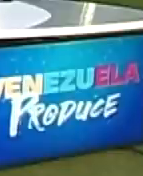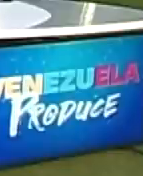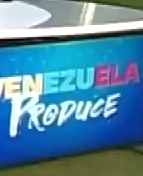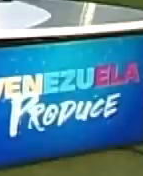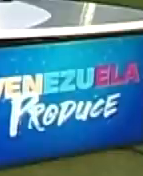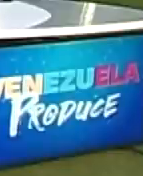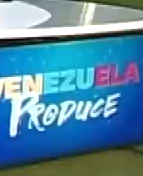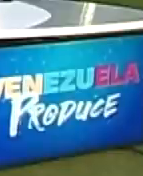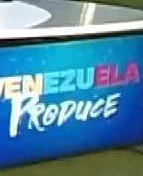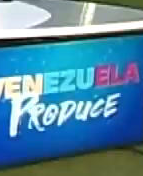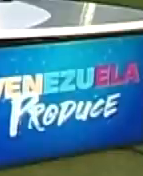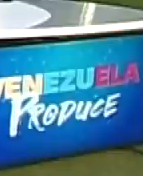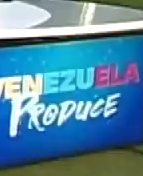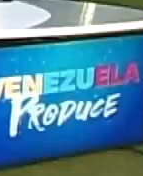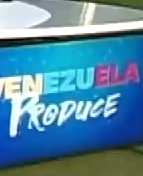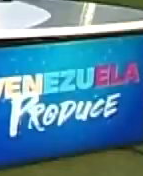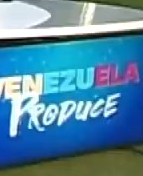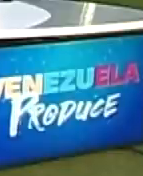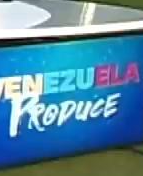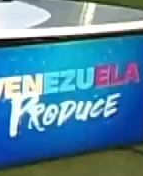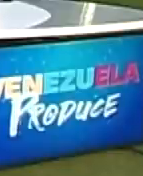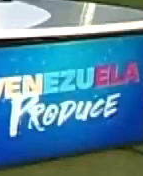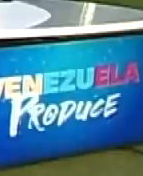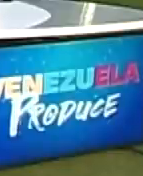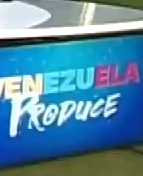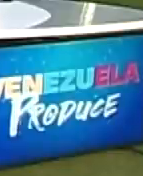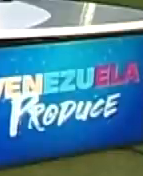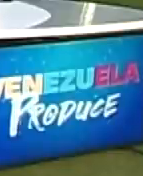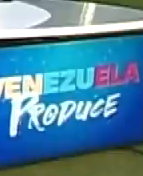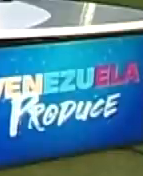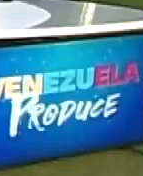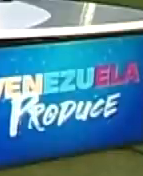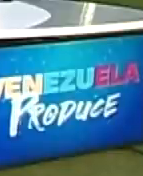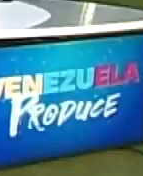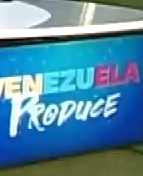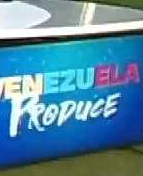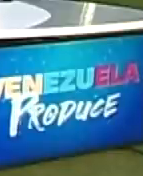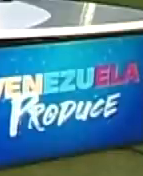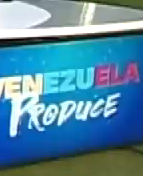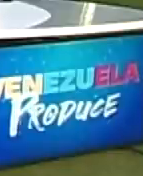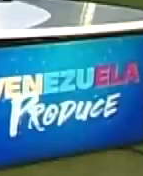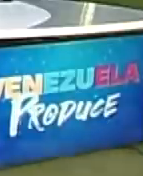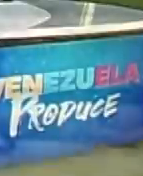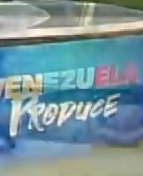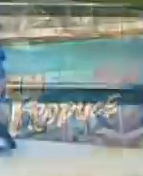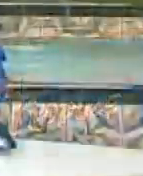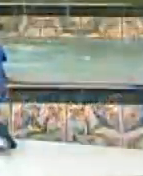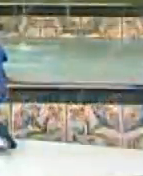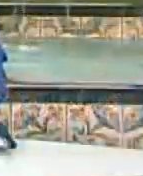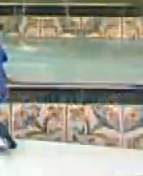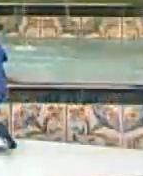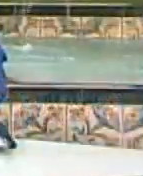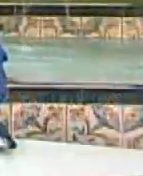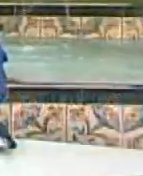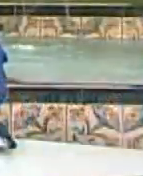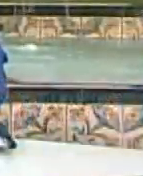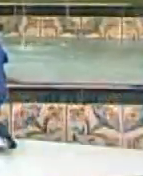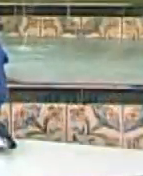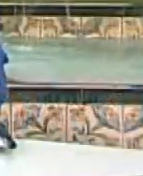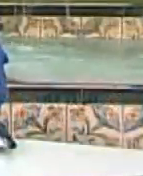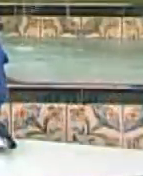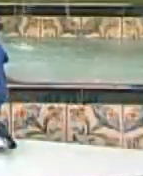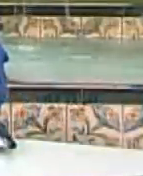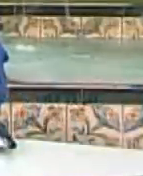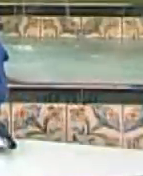un nuevo mundo ha llegado y nosotros pertenecemos a ese nuevo mundo el nuevo mundo de